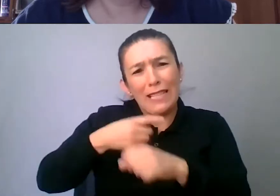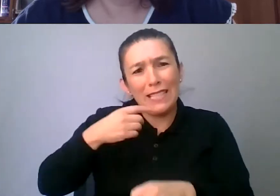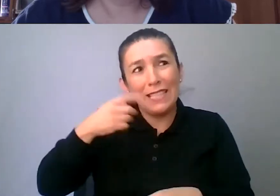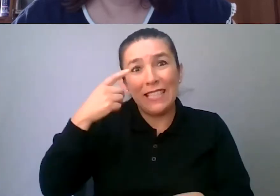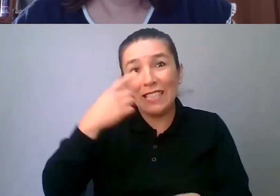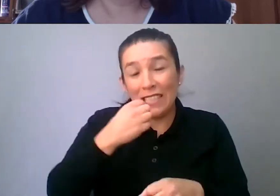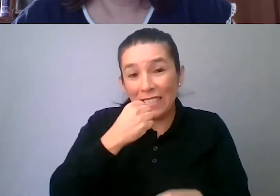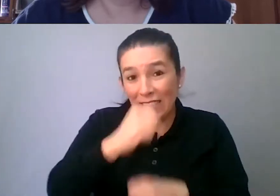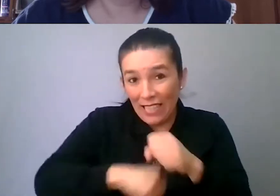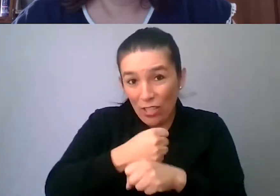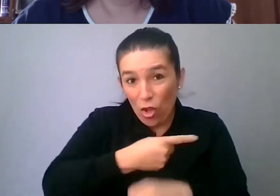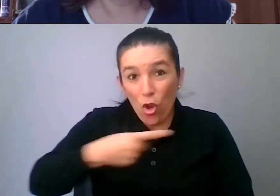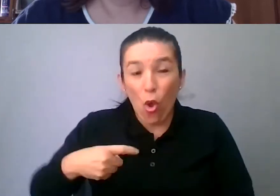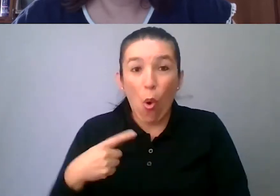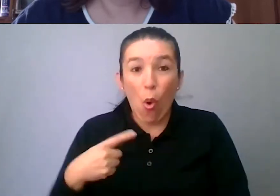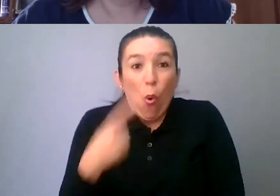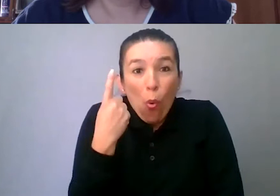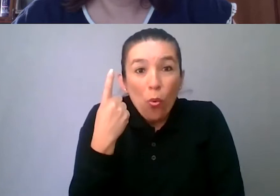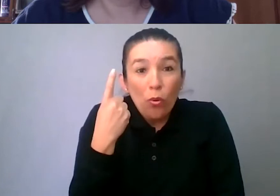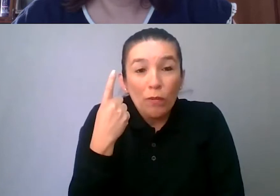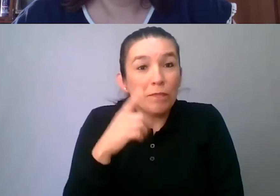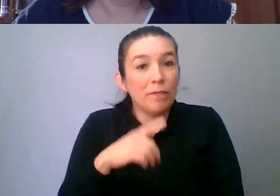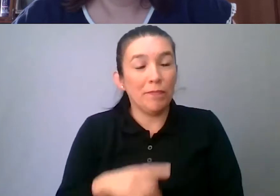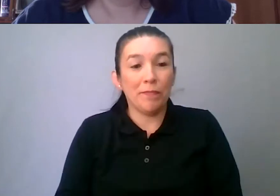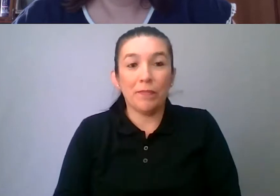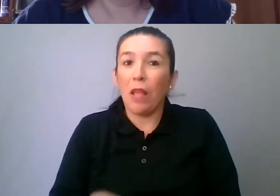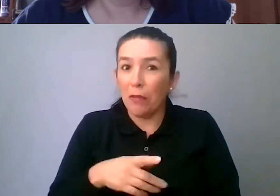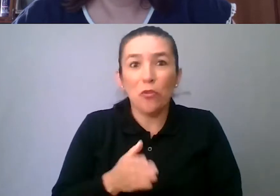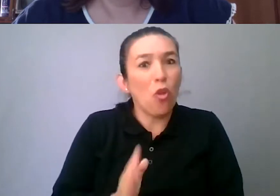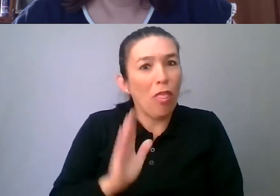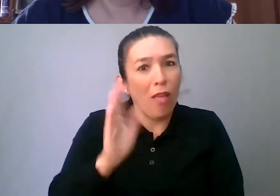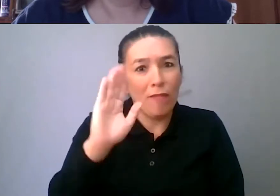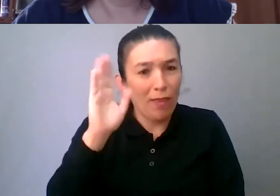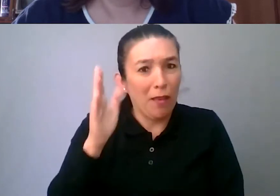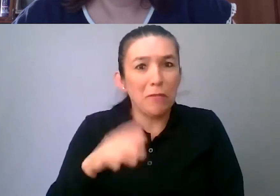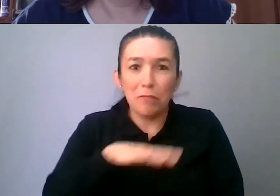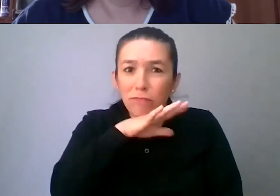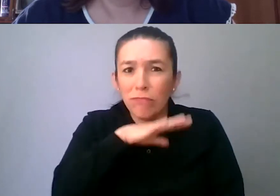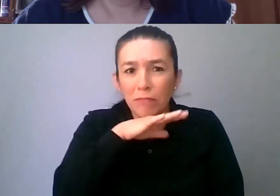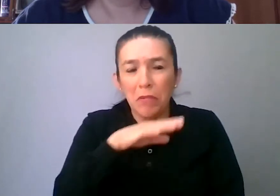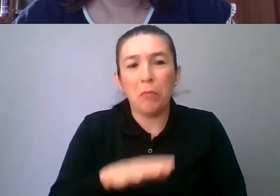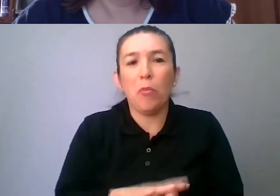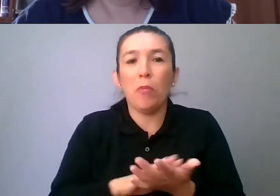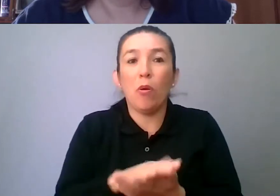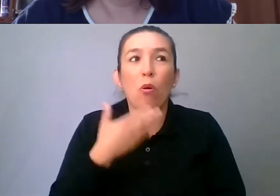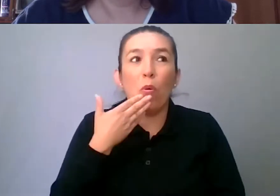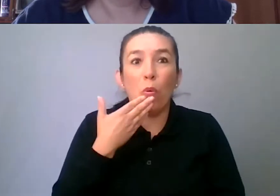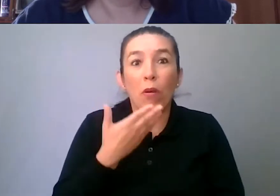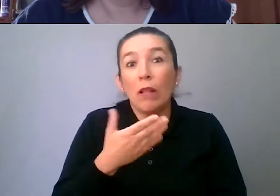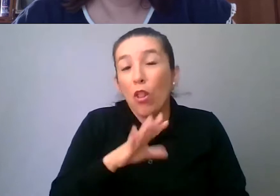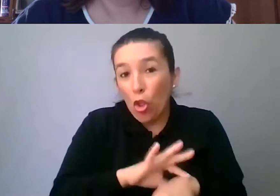figuras se mantienen, se hacen, se confeccionan hasta el día de hoy, se usan en medicina. Cuando no hay una unidad de urgencia,